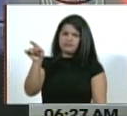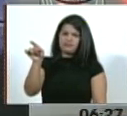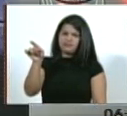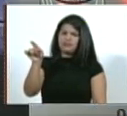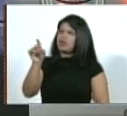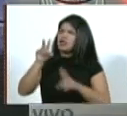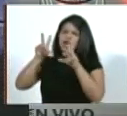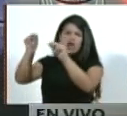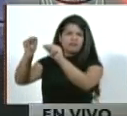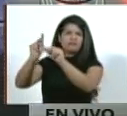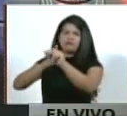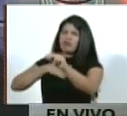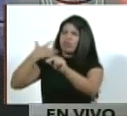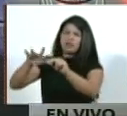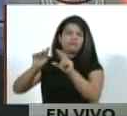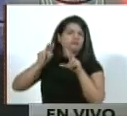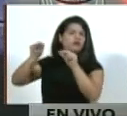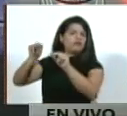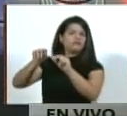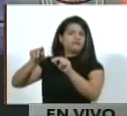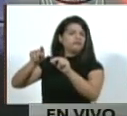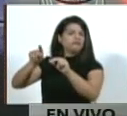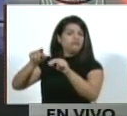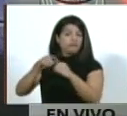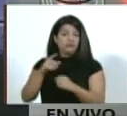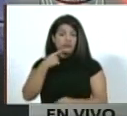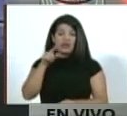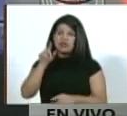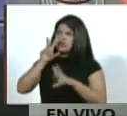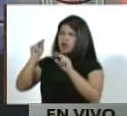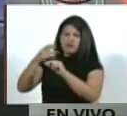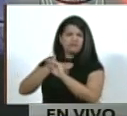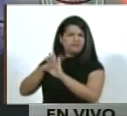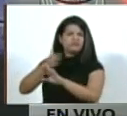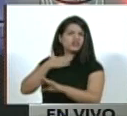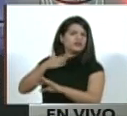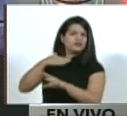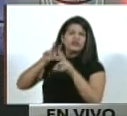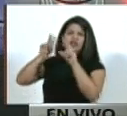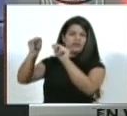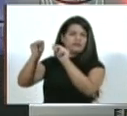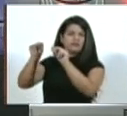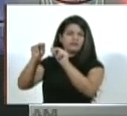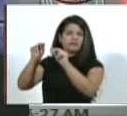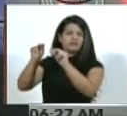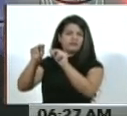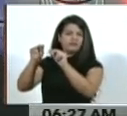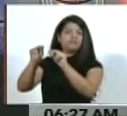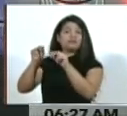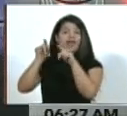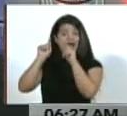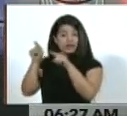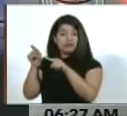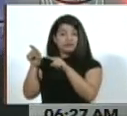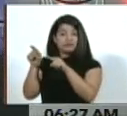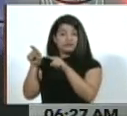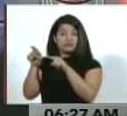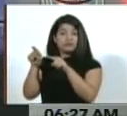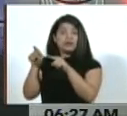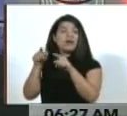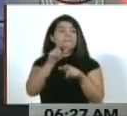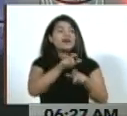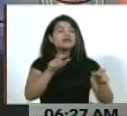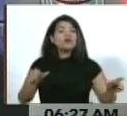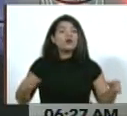que ya no lo queríamos. Que ya no lo queríamos. Y allí estuvo el